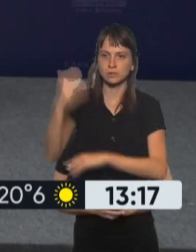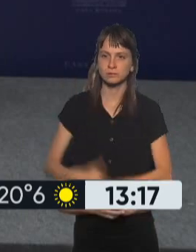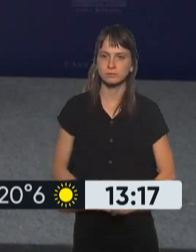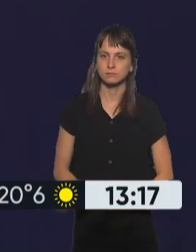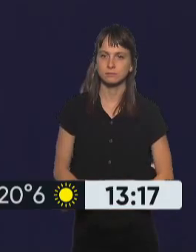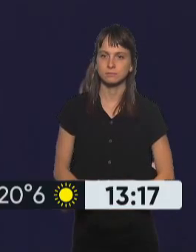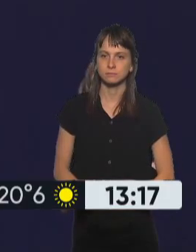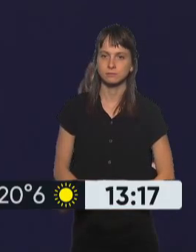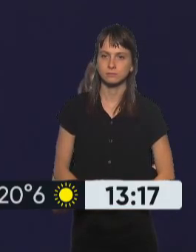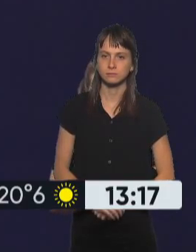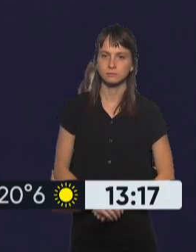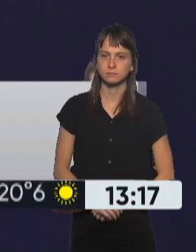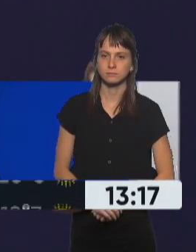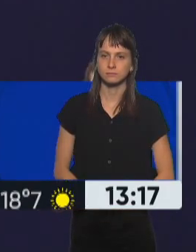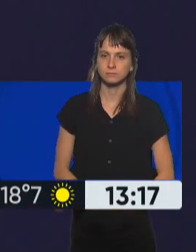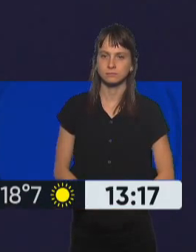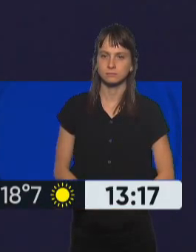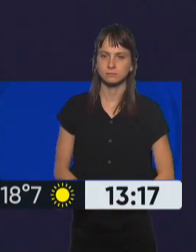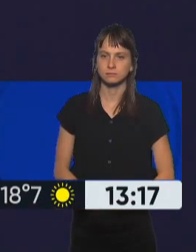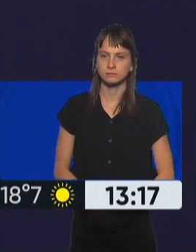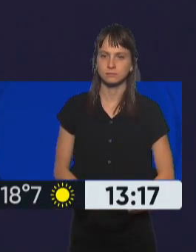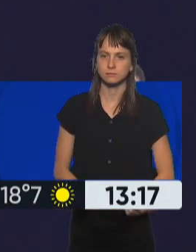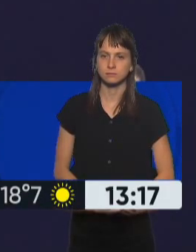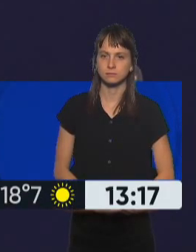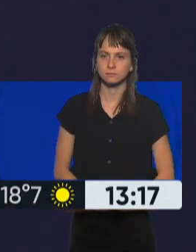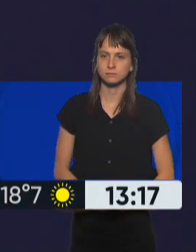En primer lugar, buenos días.